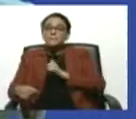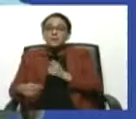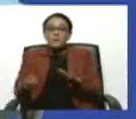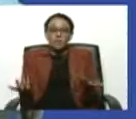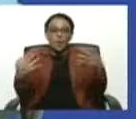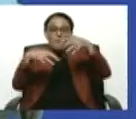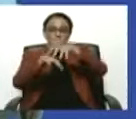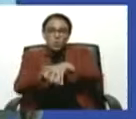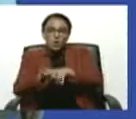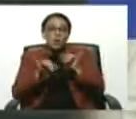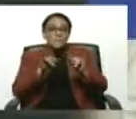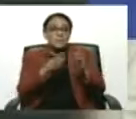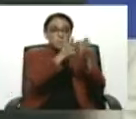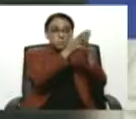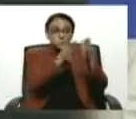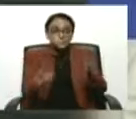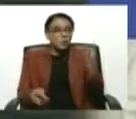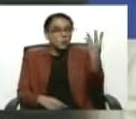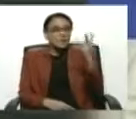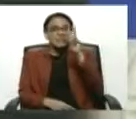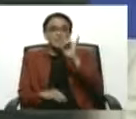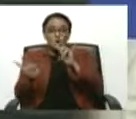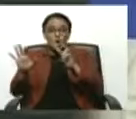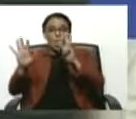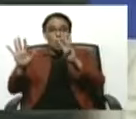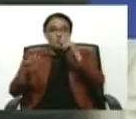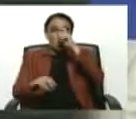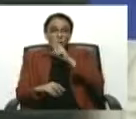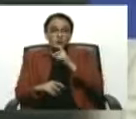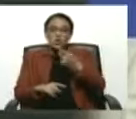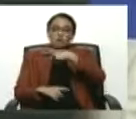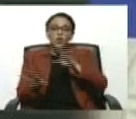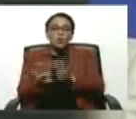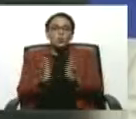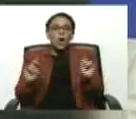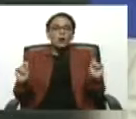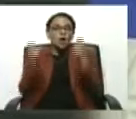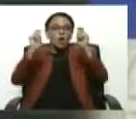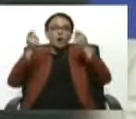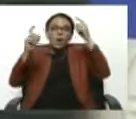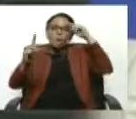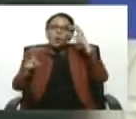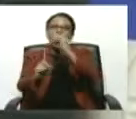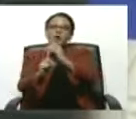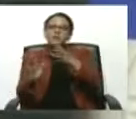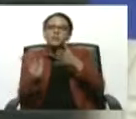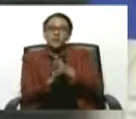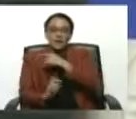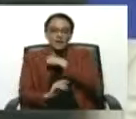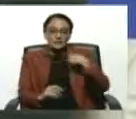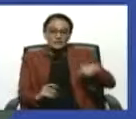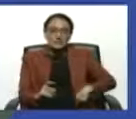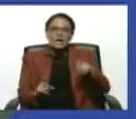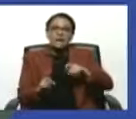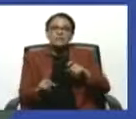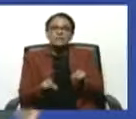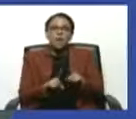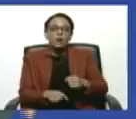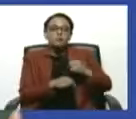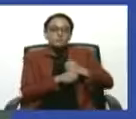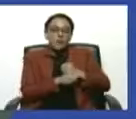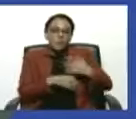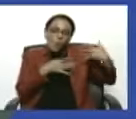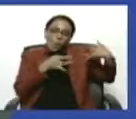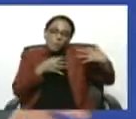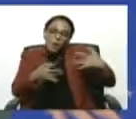48 años ha permitido lograr alcanzar objetivos que China se ha propuesto, objetivos centenarios.